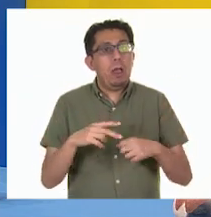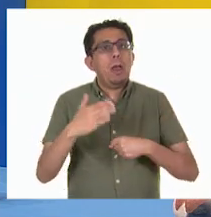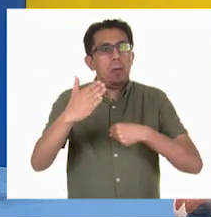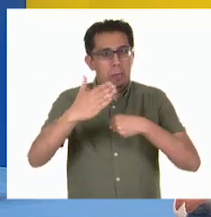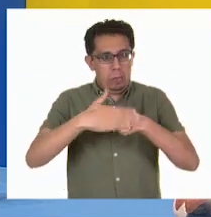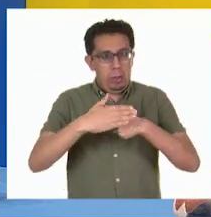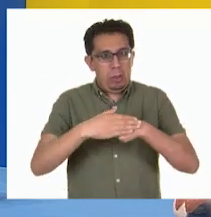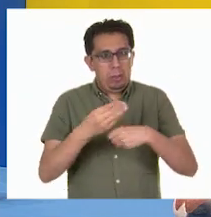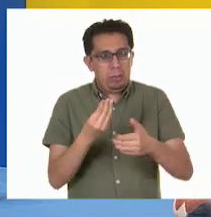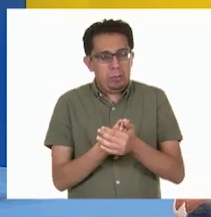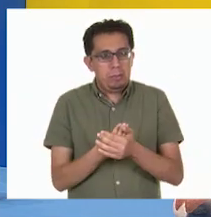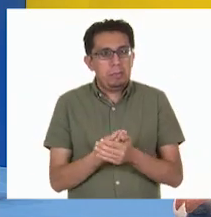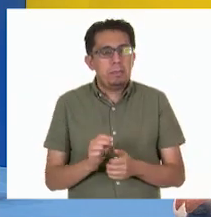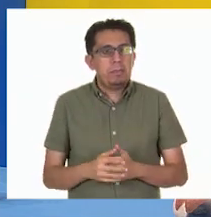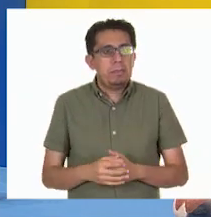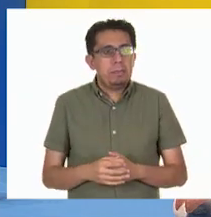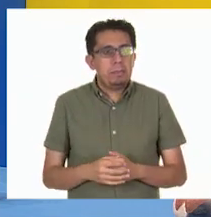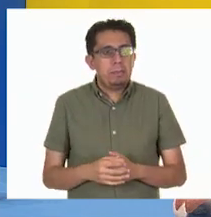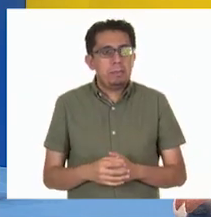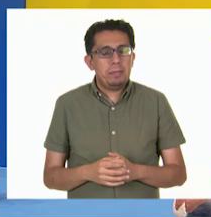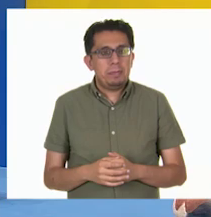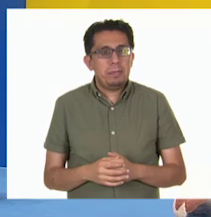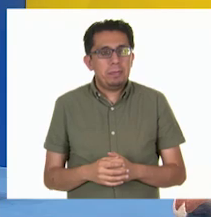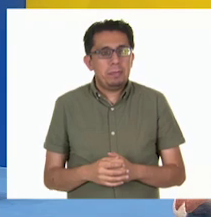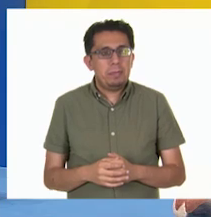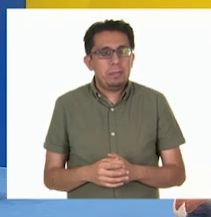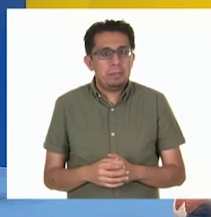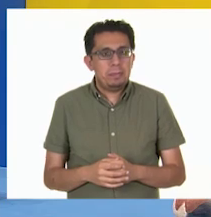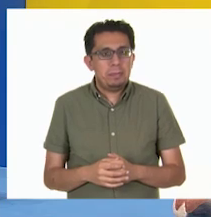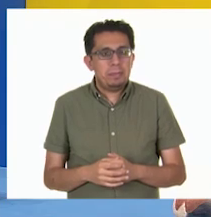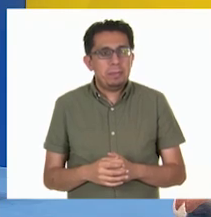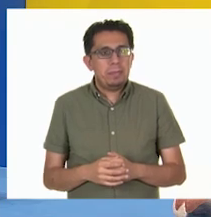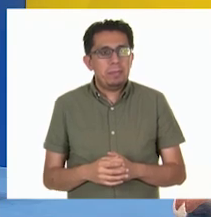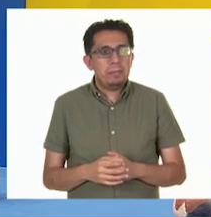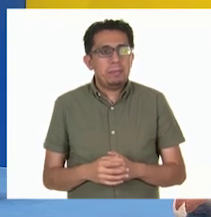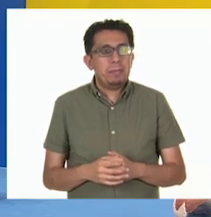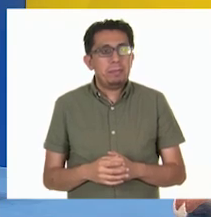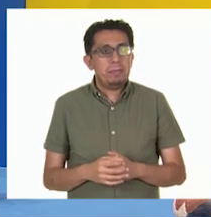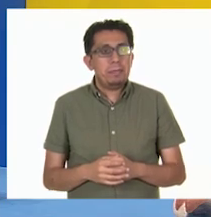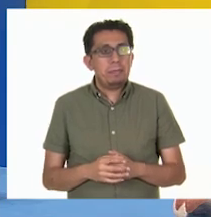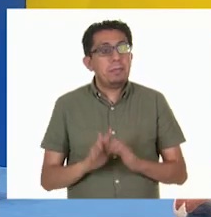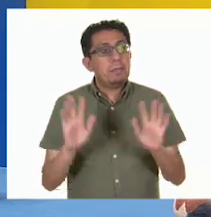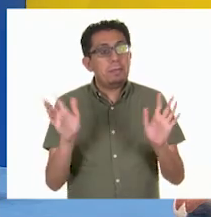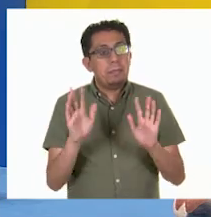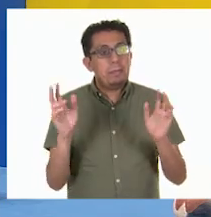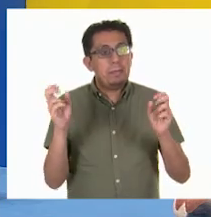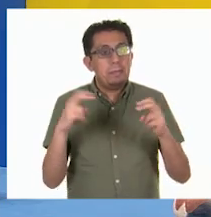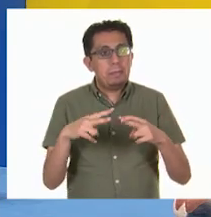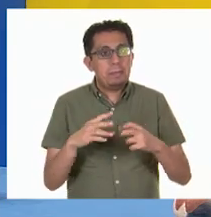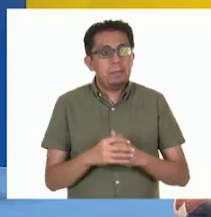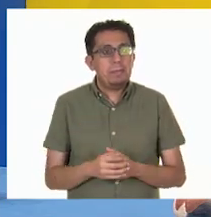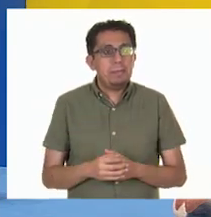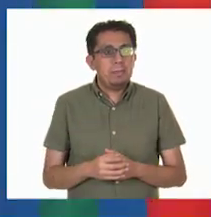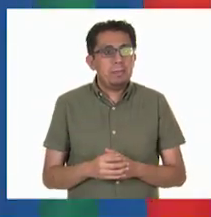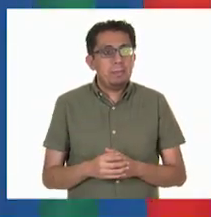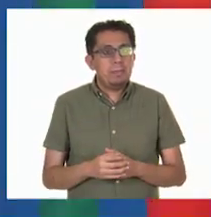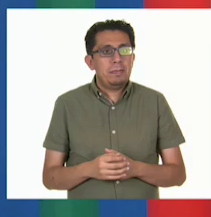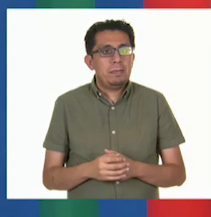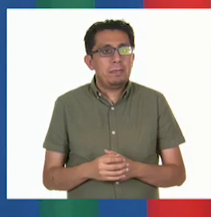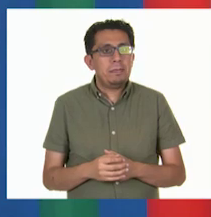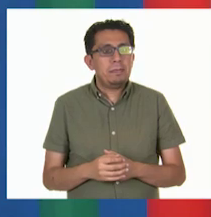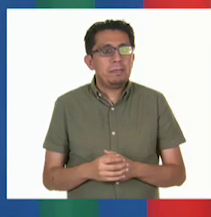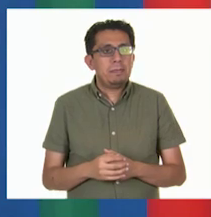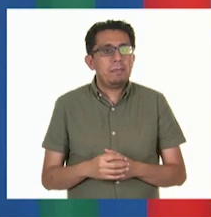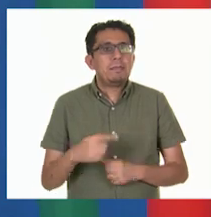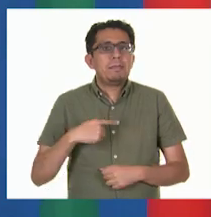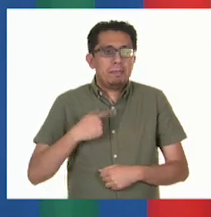siguiente clase. Che sineta, che ruiboa. Hasta la próxima. Che sinepra, Cuba. Ha sido